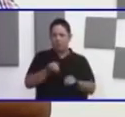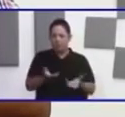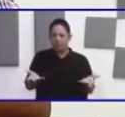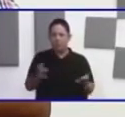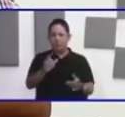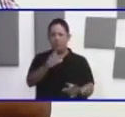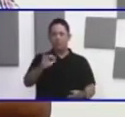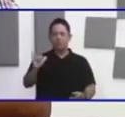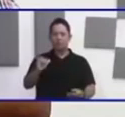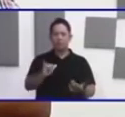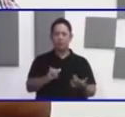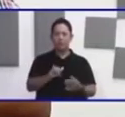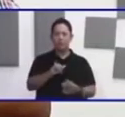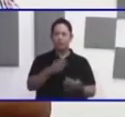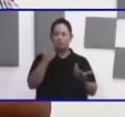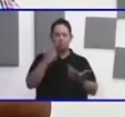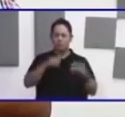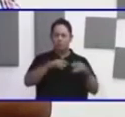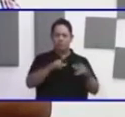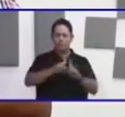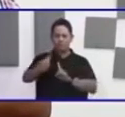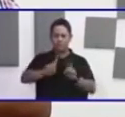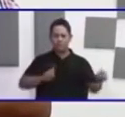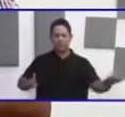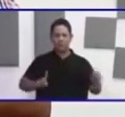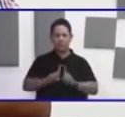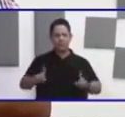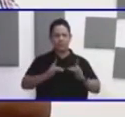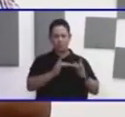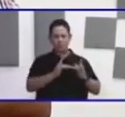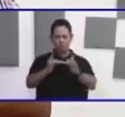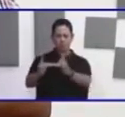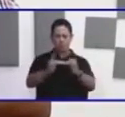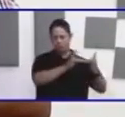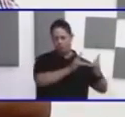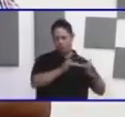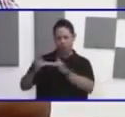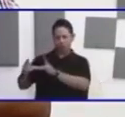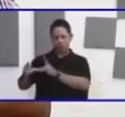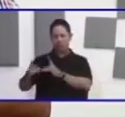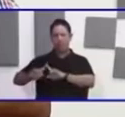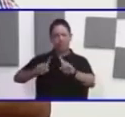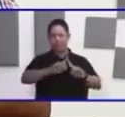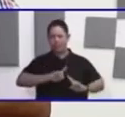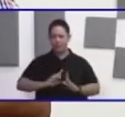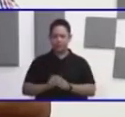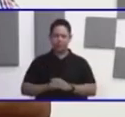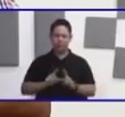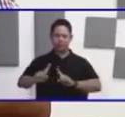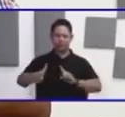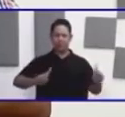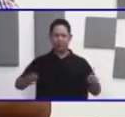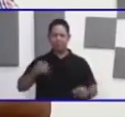sus cubículos, con aislamiento entre cama y cama de UCI y con todas las condiciones necesarias para atender.